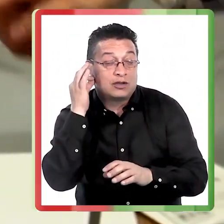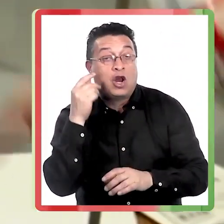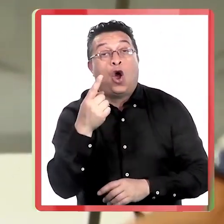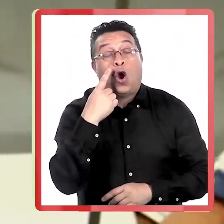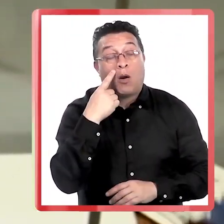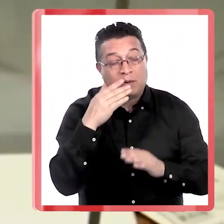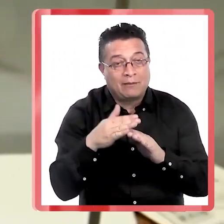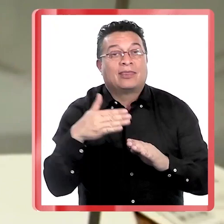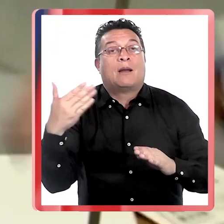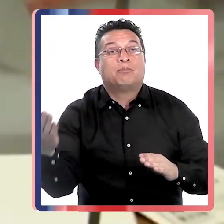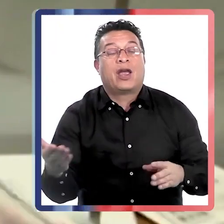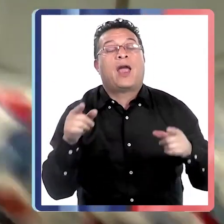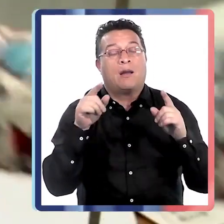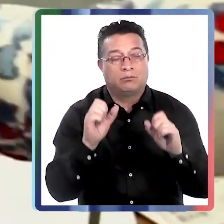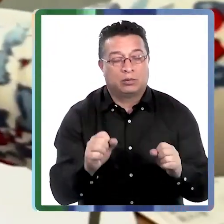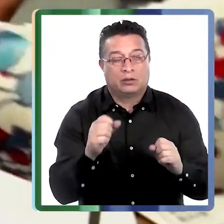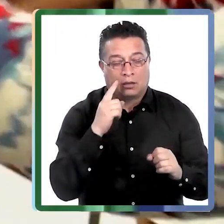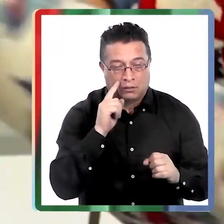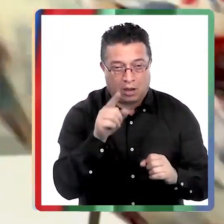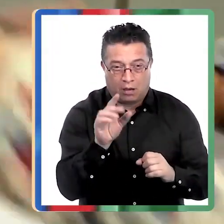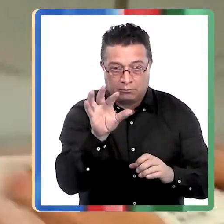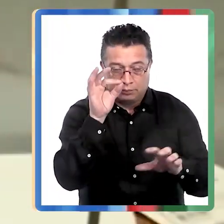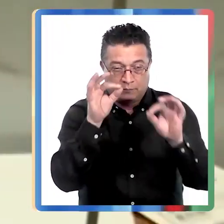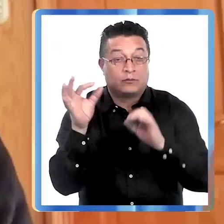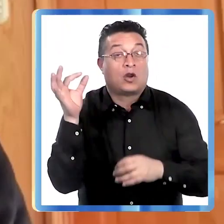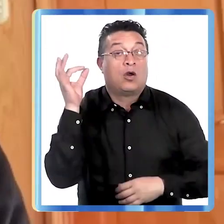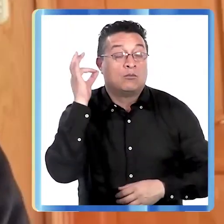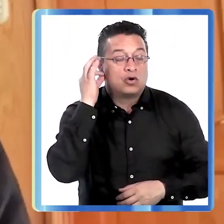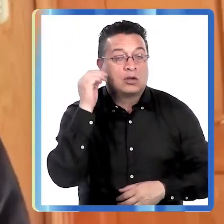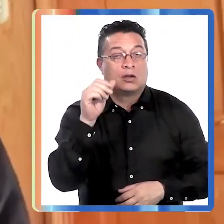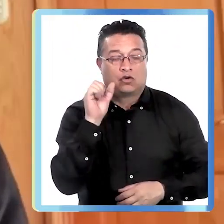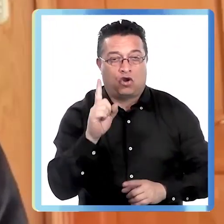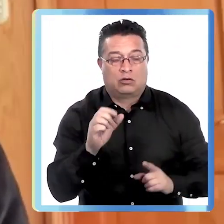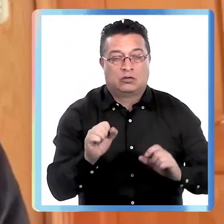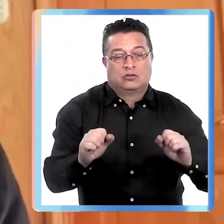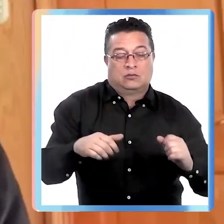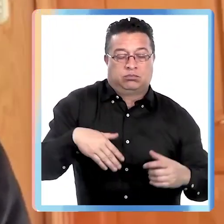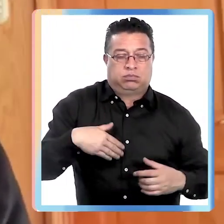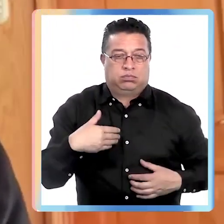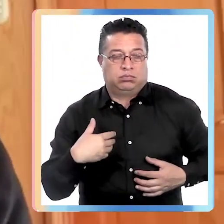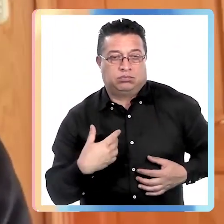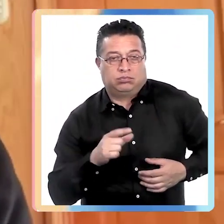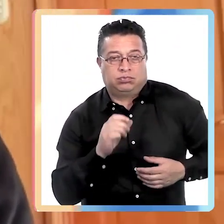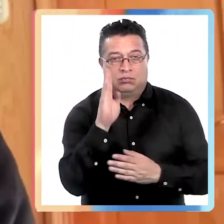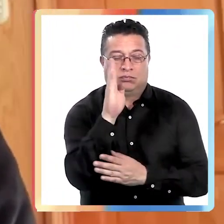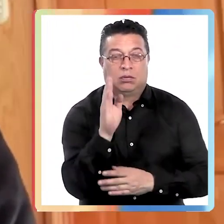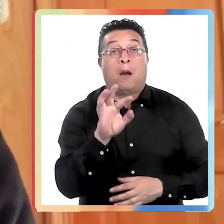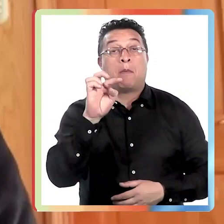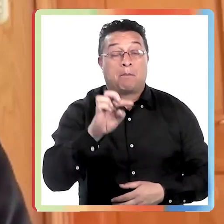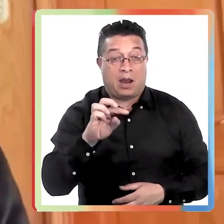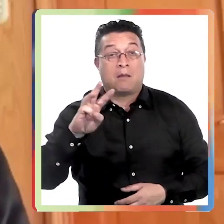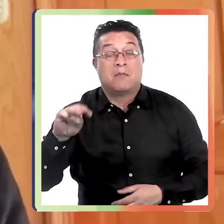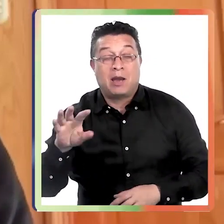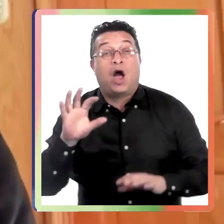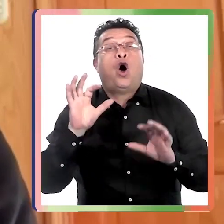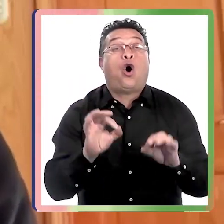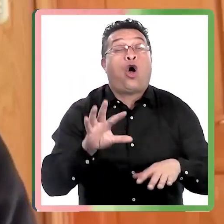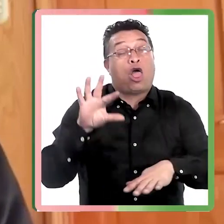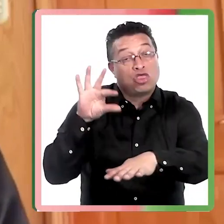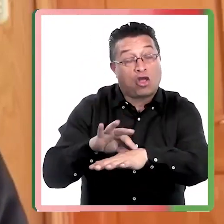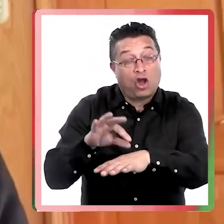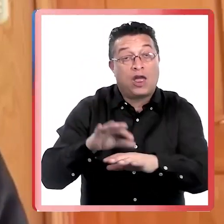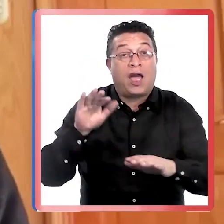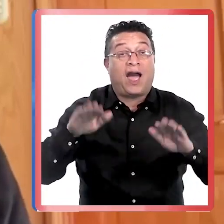niños, es en esta edad en que los niños ya se empiezan a cubrir, que las niñitas no quieren que les vean el cuerpo. Y es por eso que muchas veces los papás o